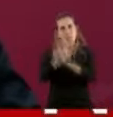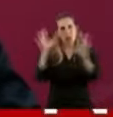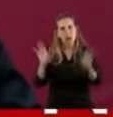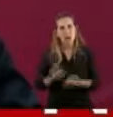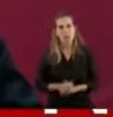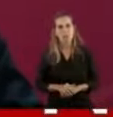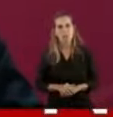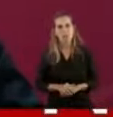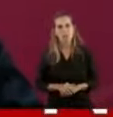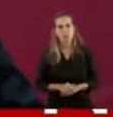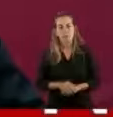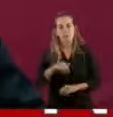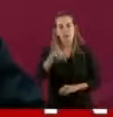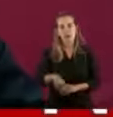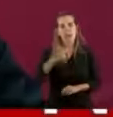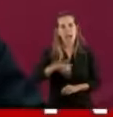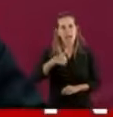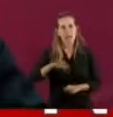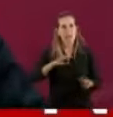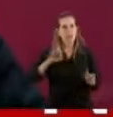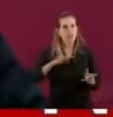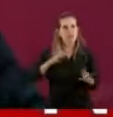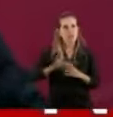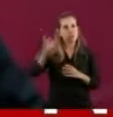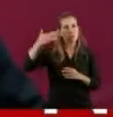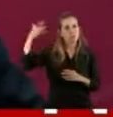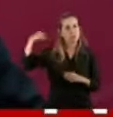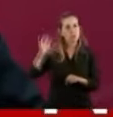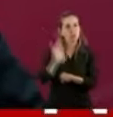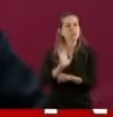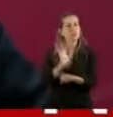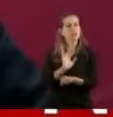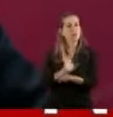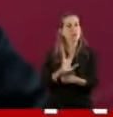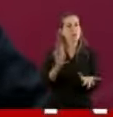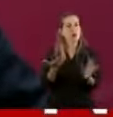claridad. En Argentina durante muchos años hubo una mirada